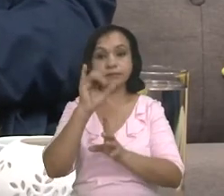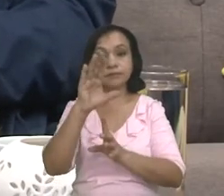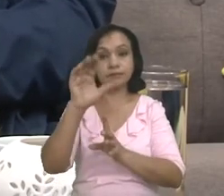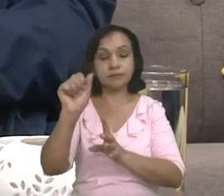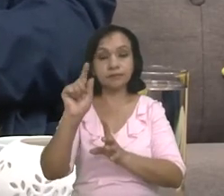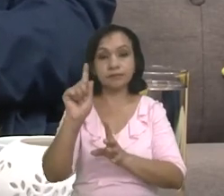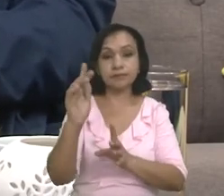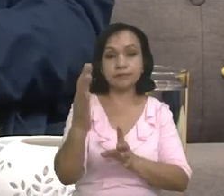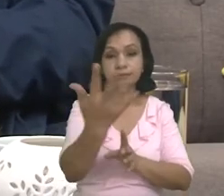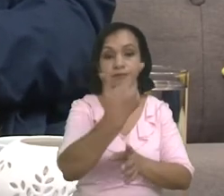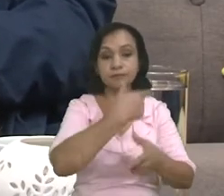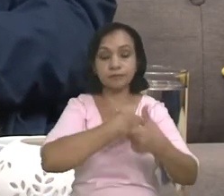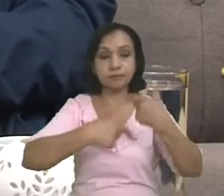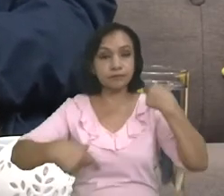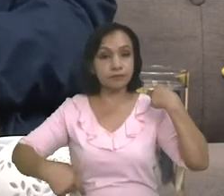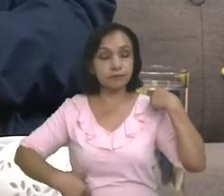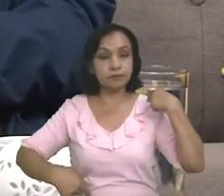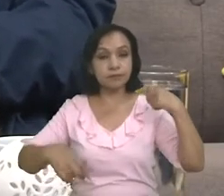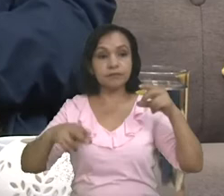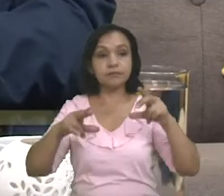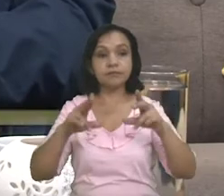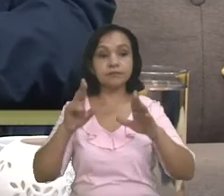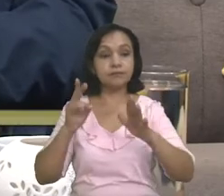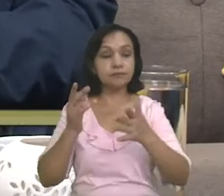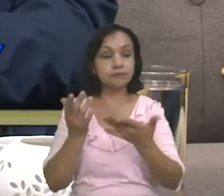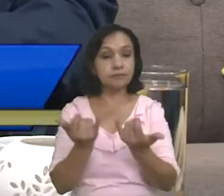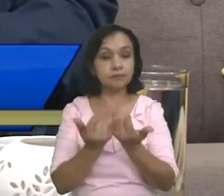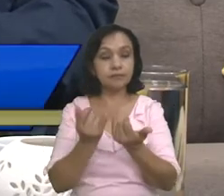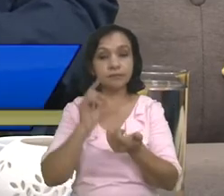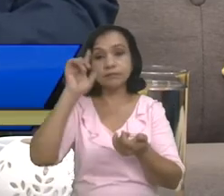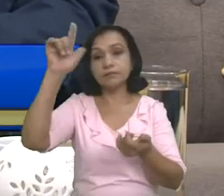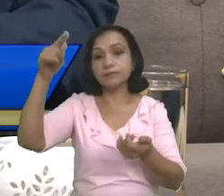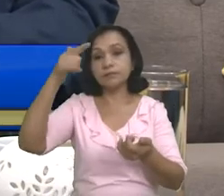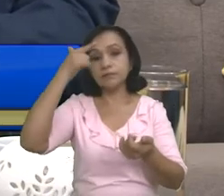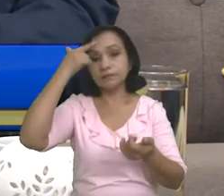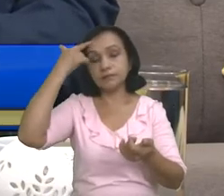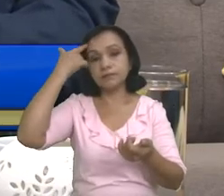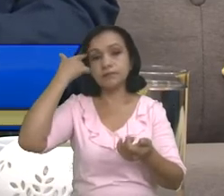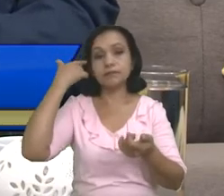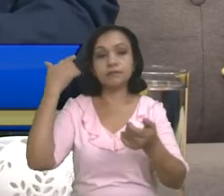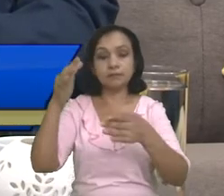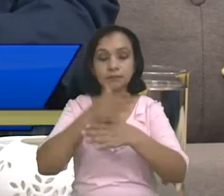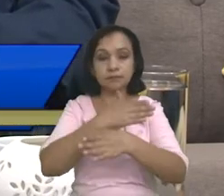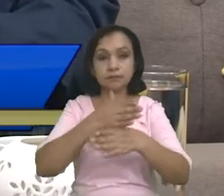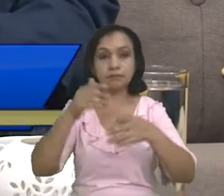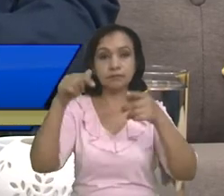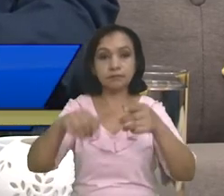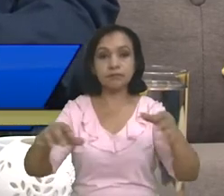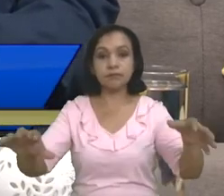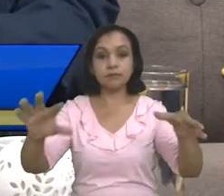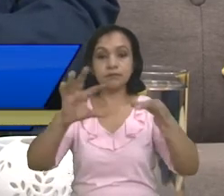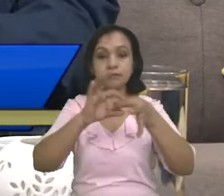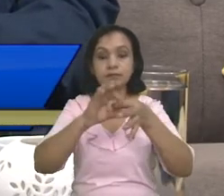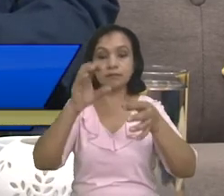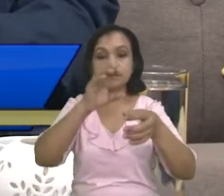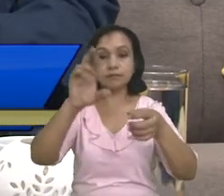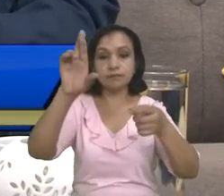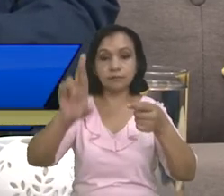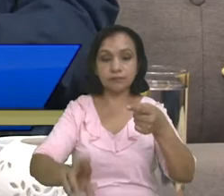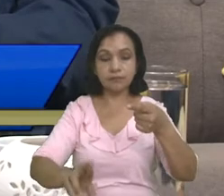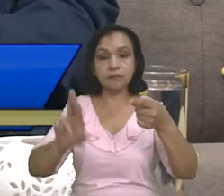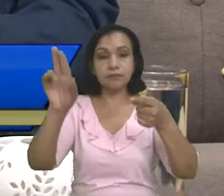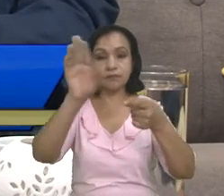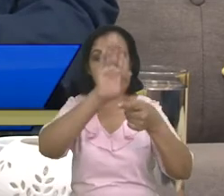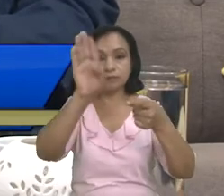todos los jefes de estado y de gobierno que se incluye aquí a costa rica belice